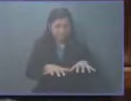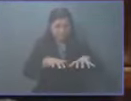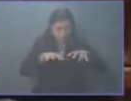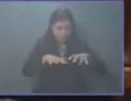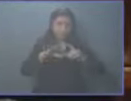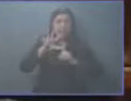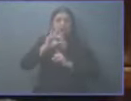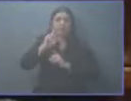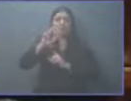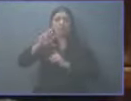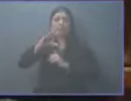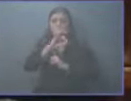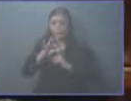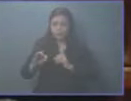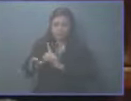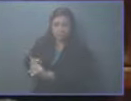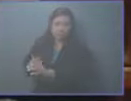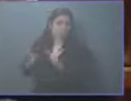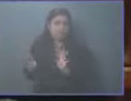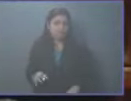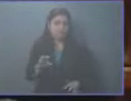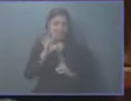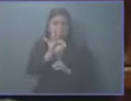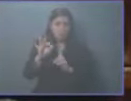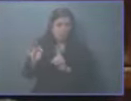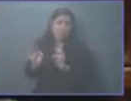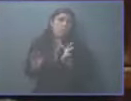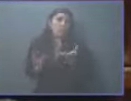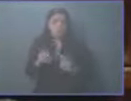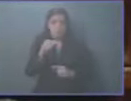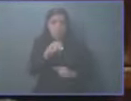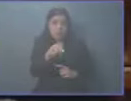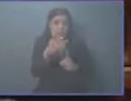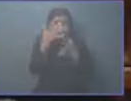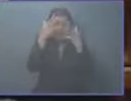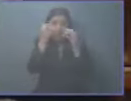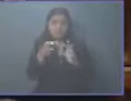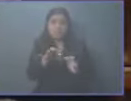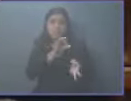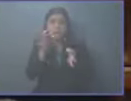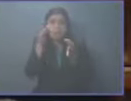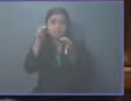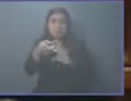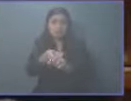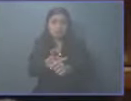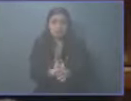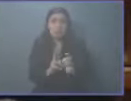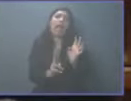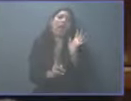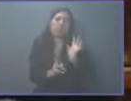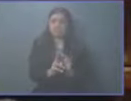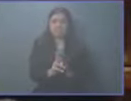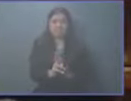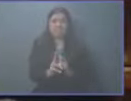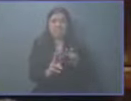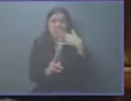ninguna prerrogativa procesal. Al haber renunciado al cargo, automáticamente él deberá